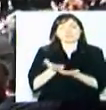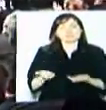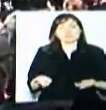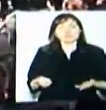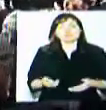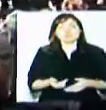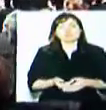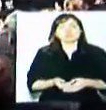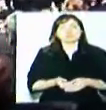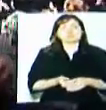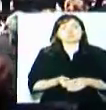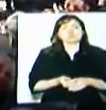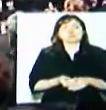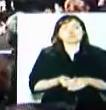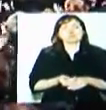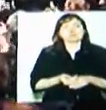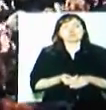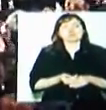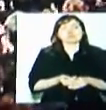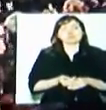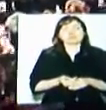como siempre,